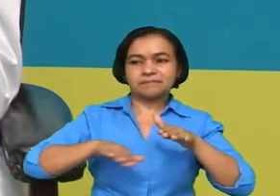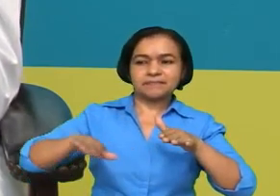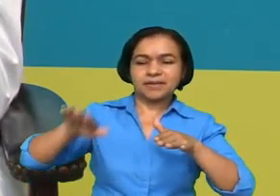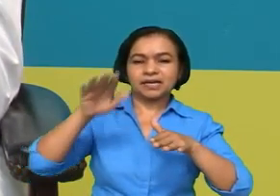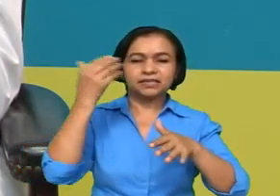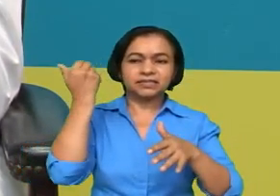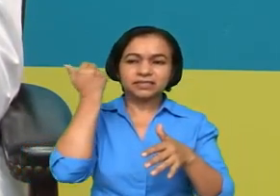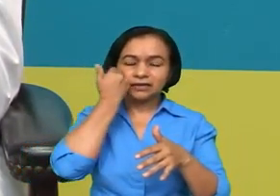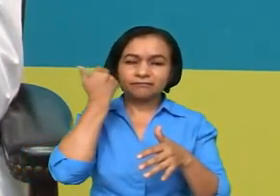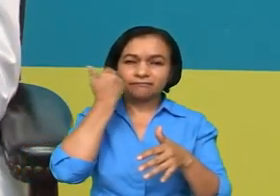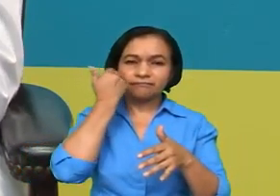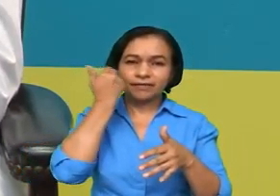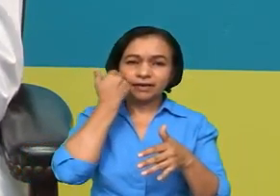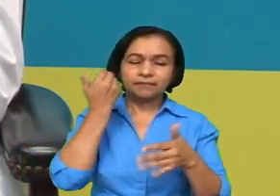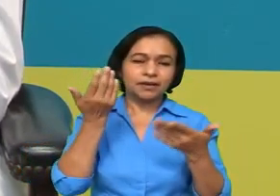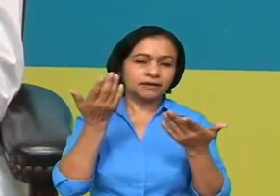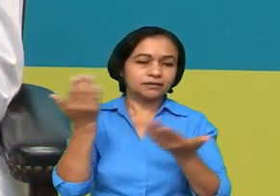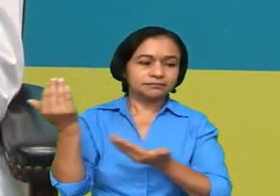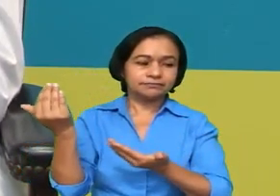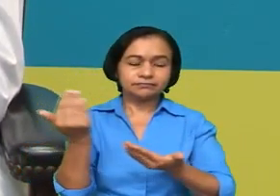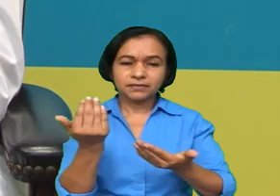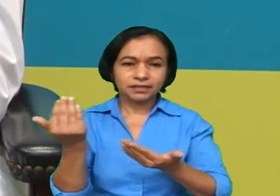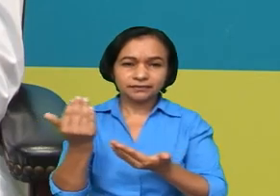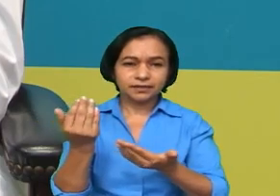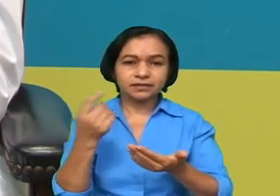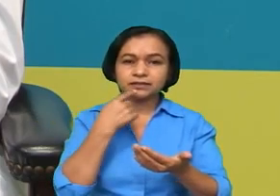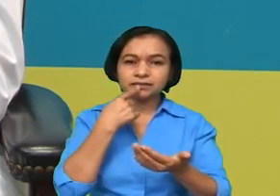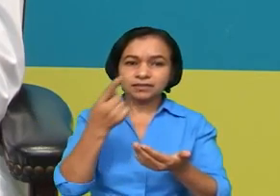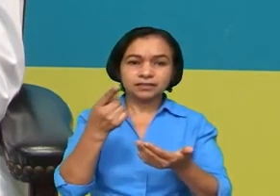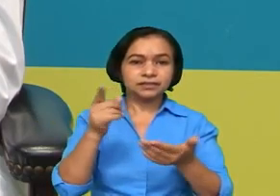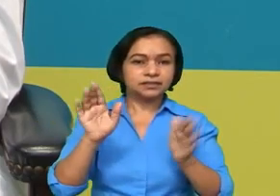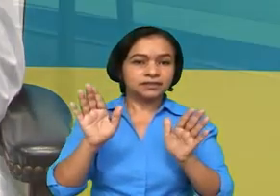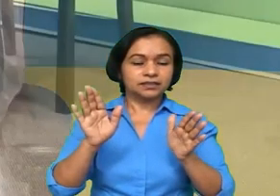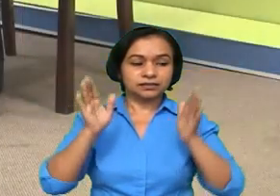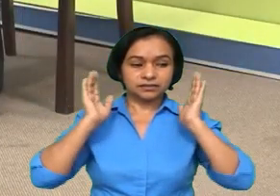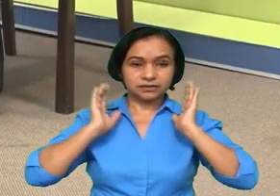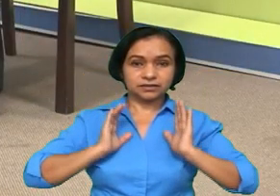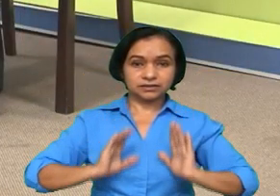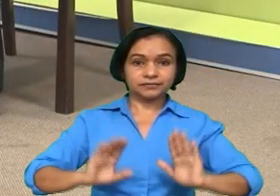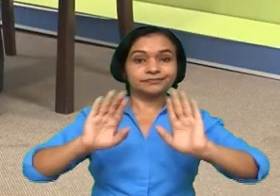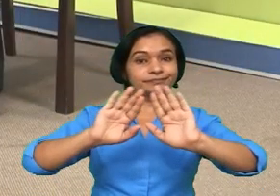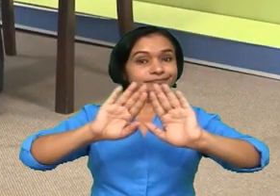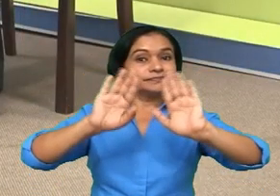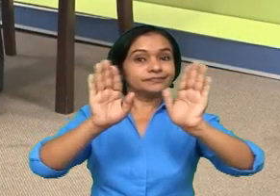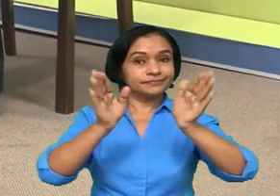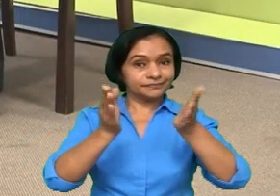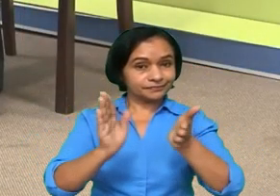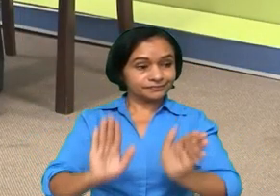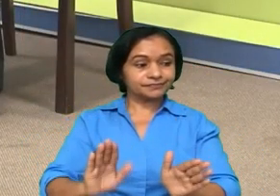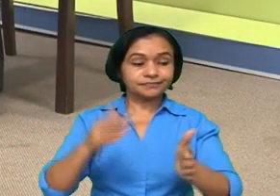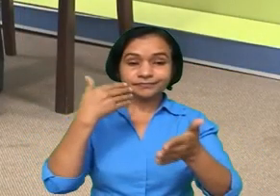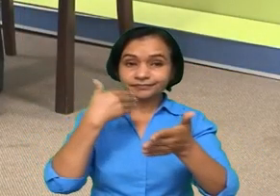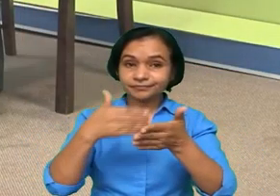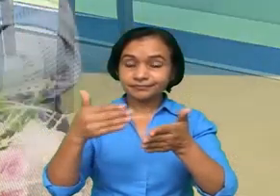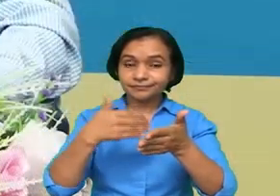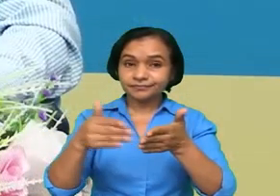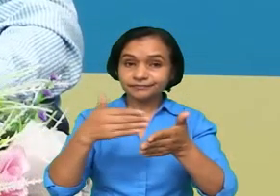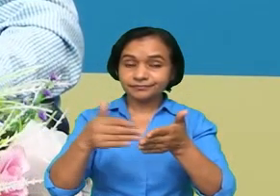bacterias. Usted decía algo muy interesante, doctora, y es que la anatomía de la mujer propicia, facilita las